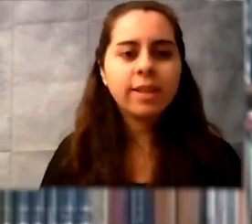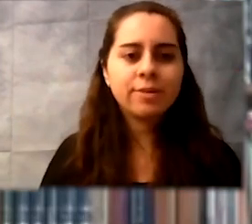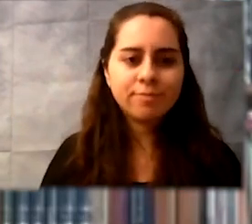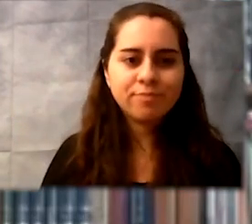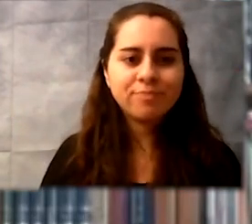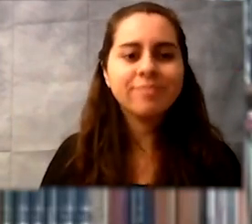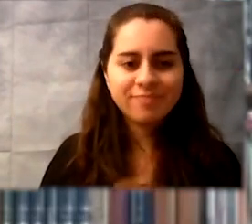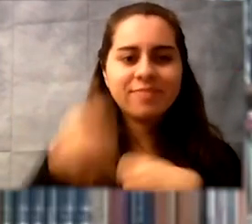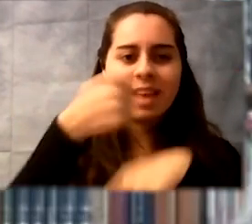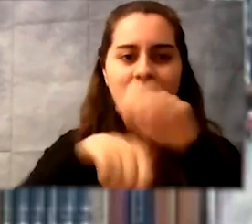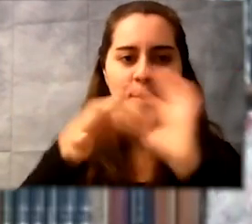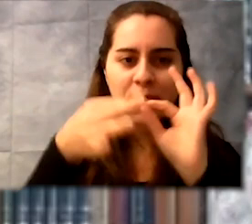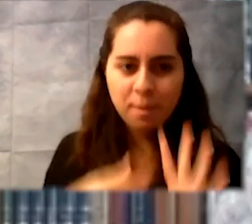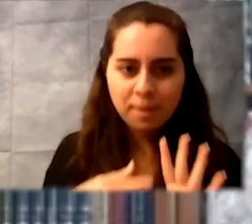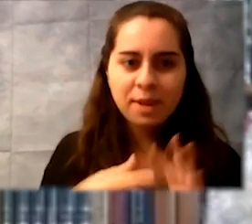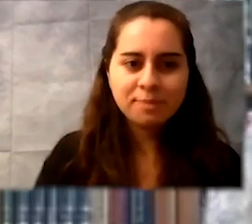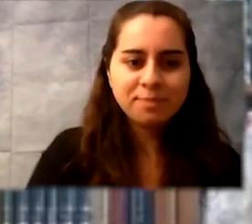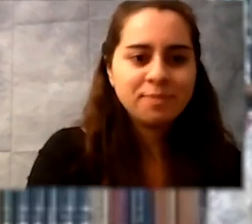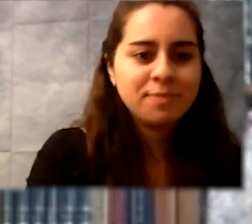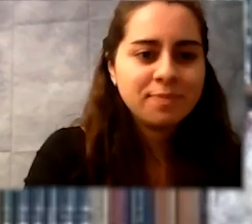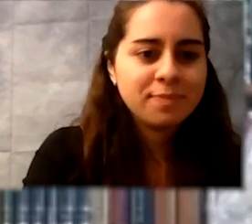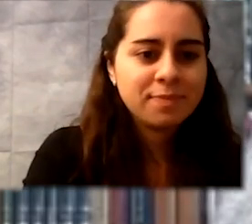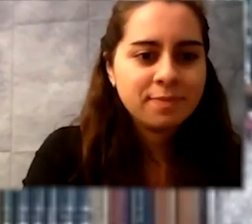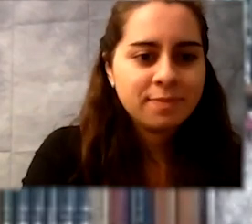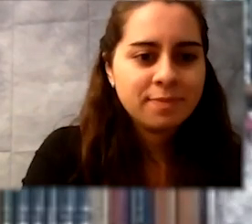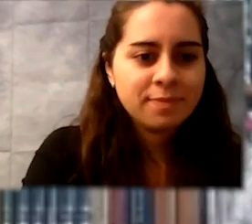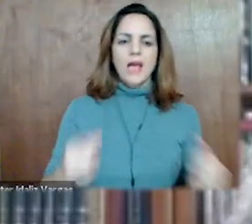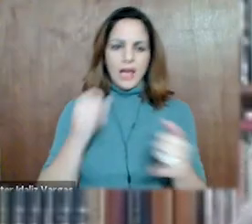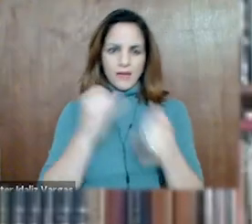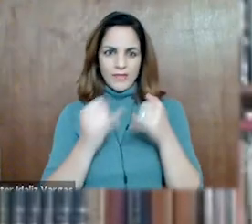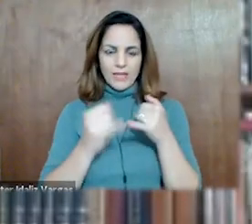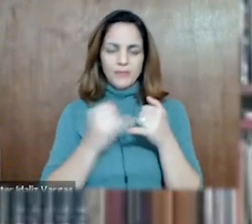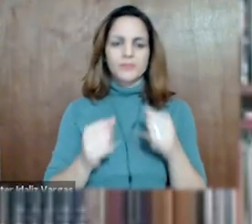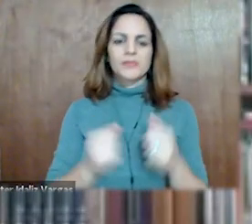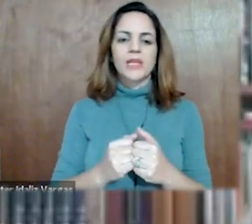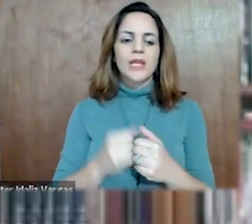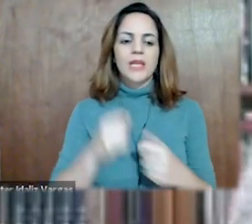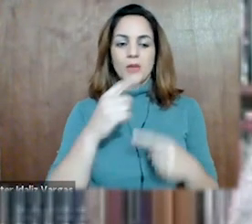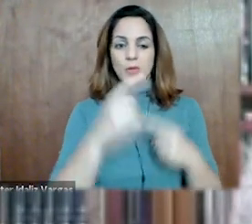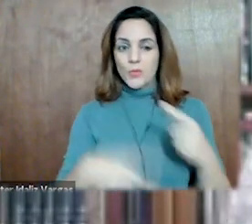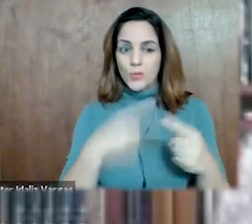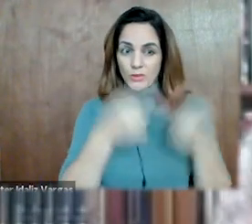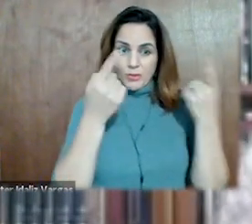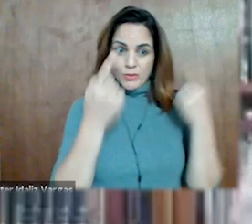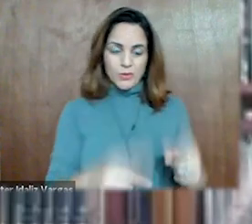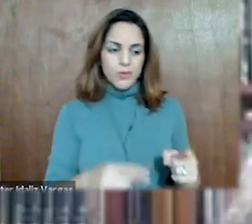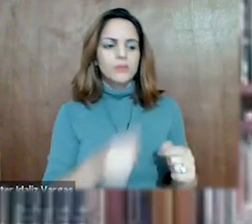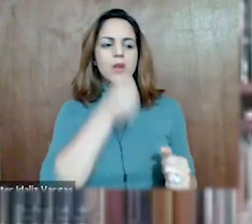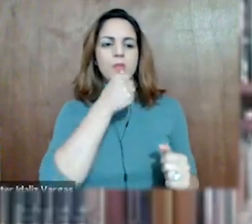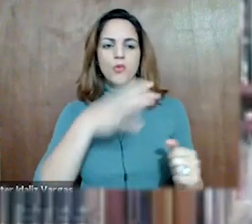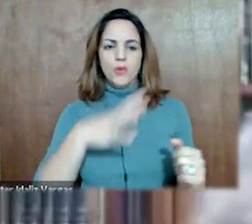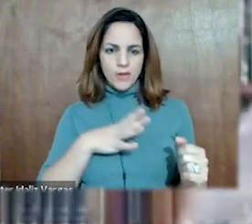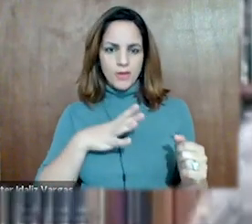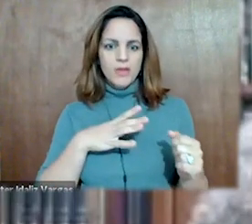Fíjense que era tan fuerte el asunto que al final de cuentas, cuando salen las carpetas a las personas subversivas, pues las feministas también fuimos